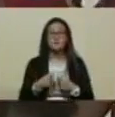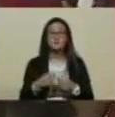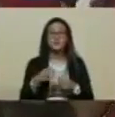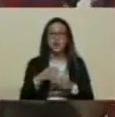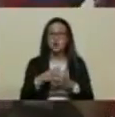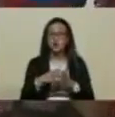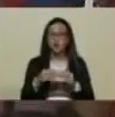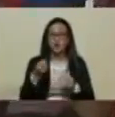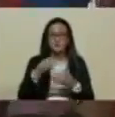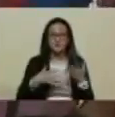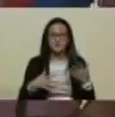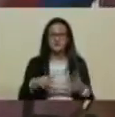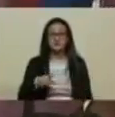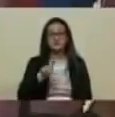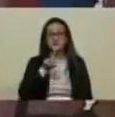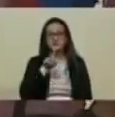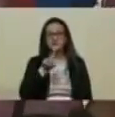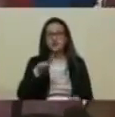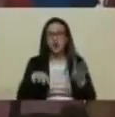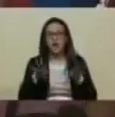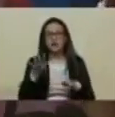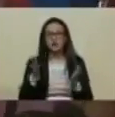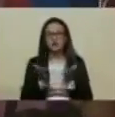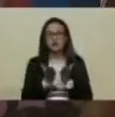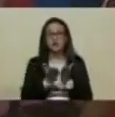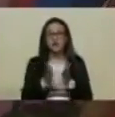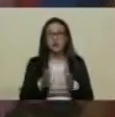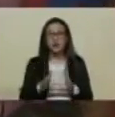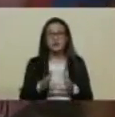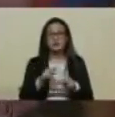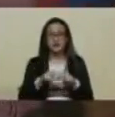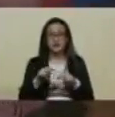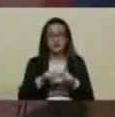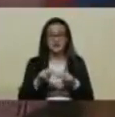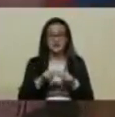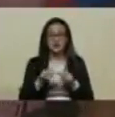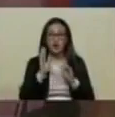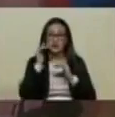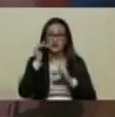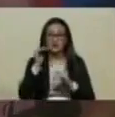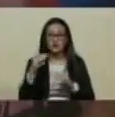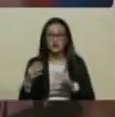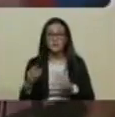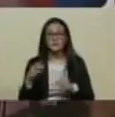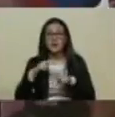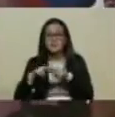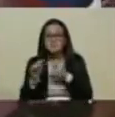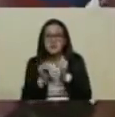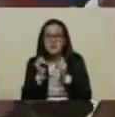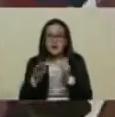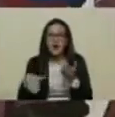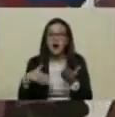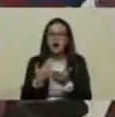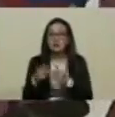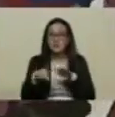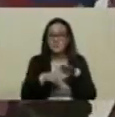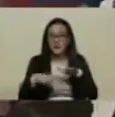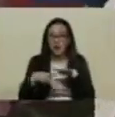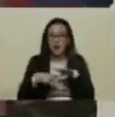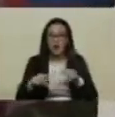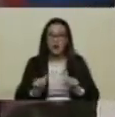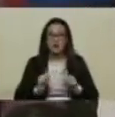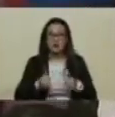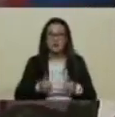esta matrícula, que son 114 estudiantes, atendiendo la etapa de maternal y la etapa de educación